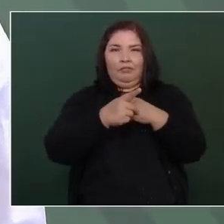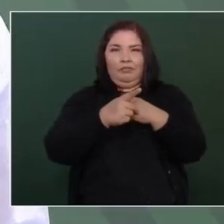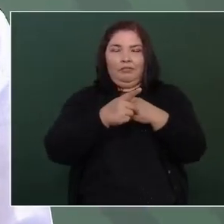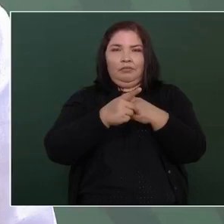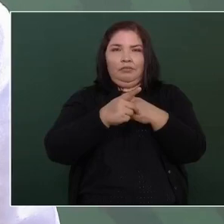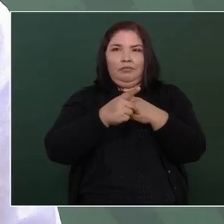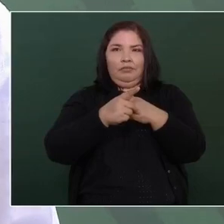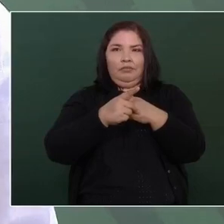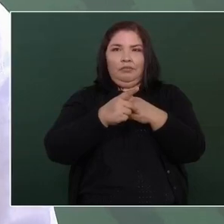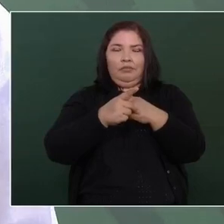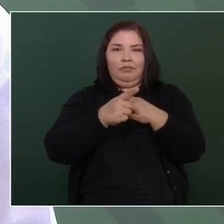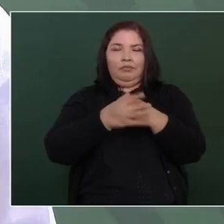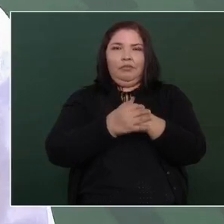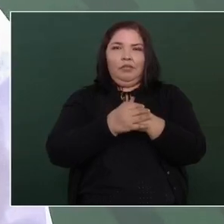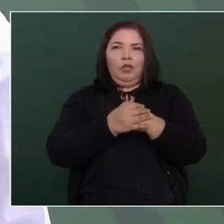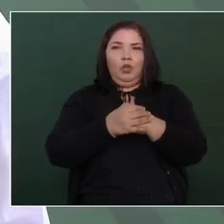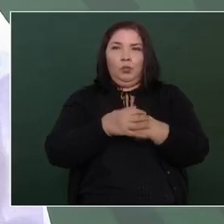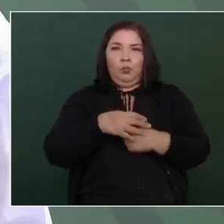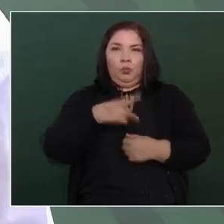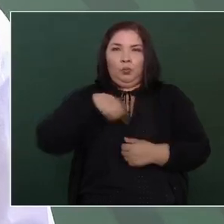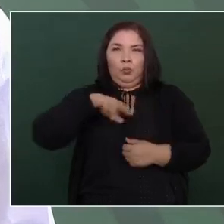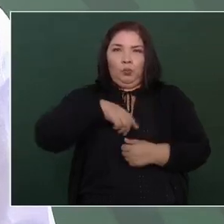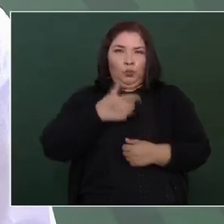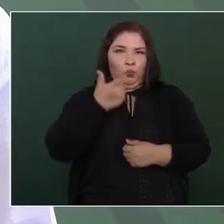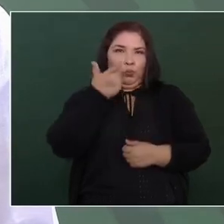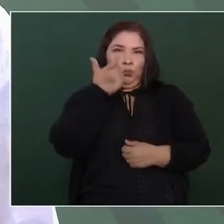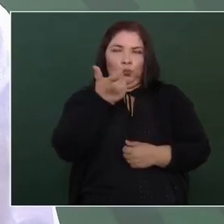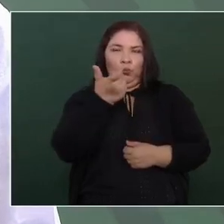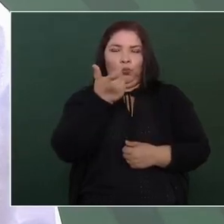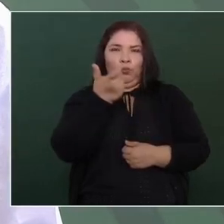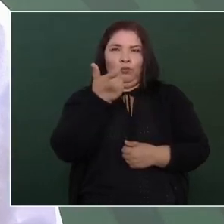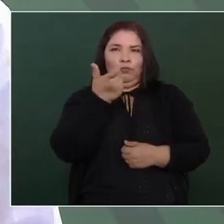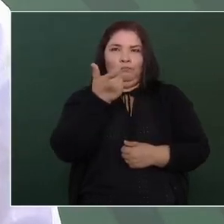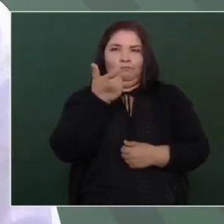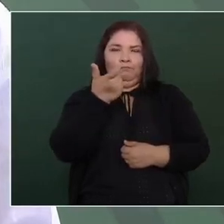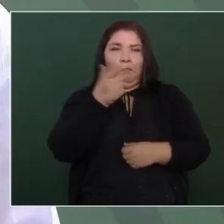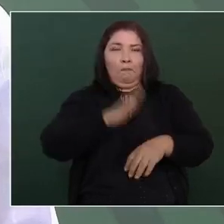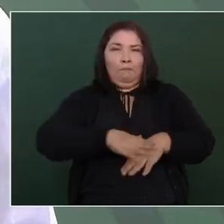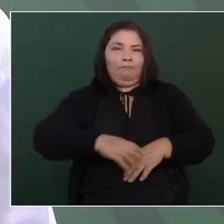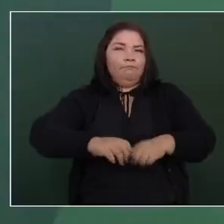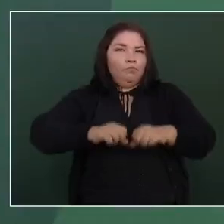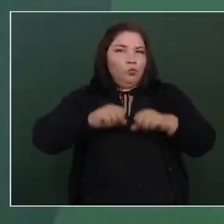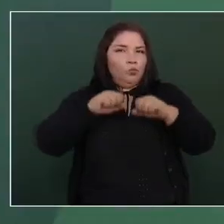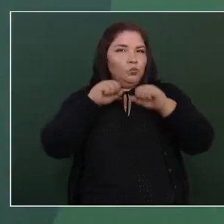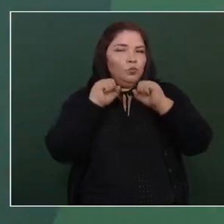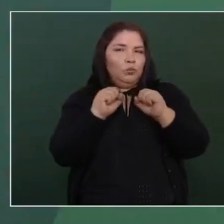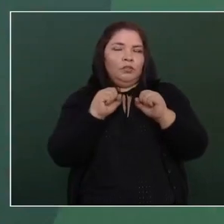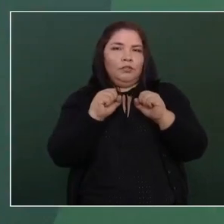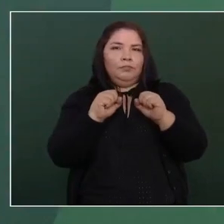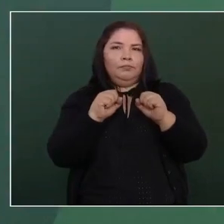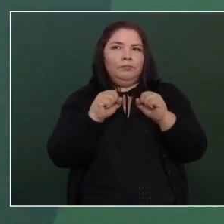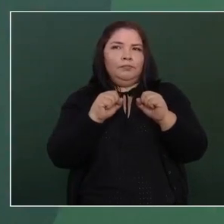Y nuestra moneda es la más fuerte